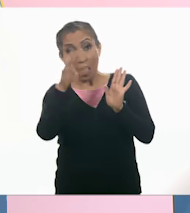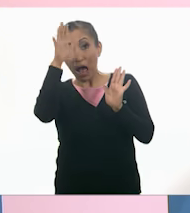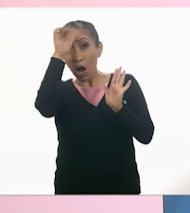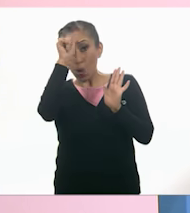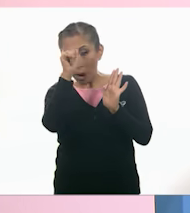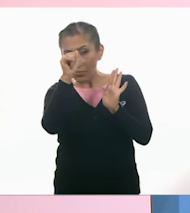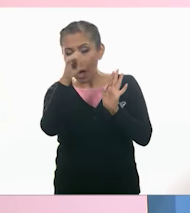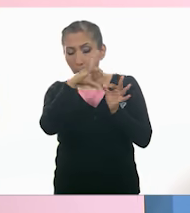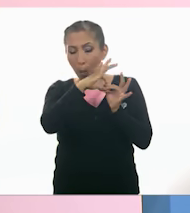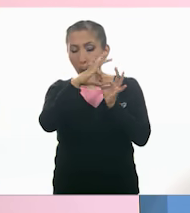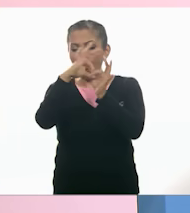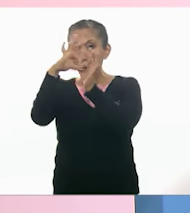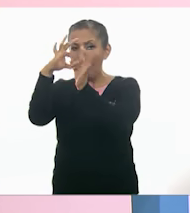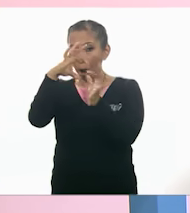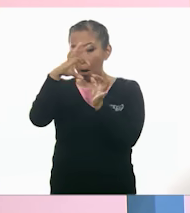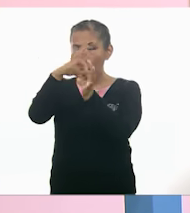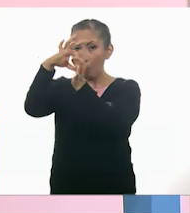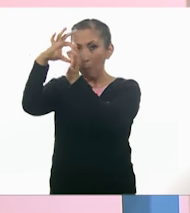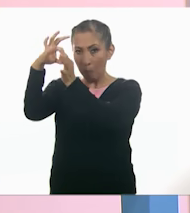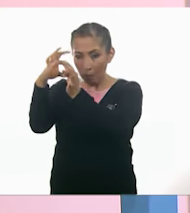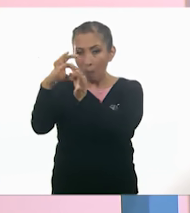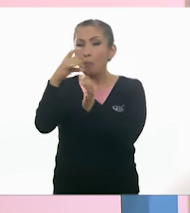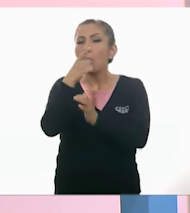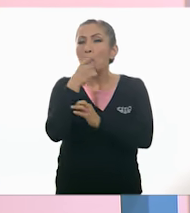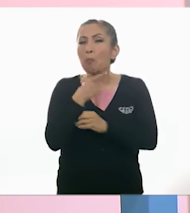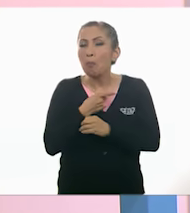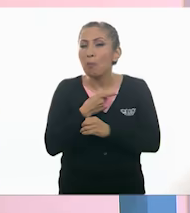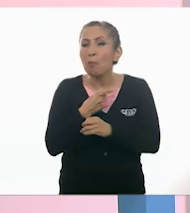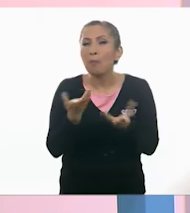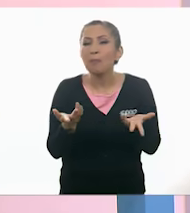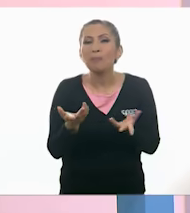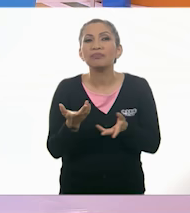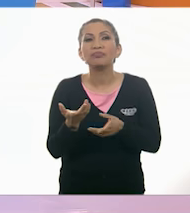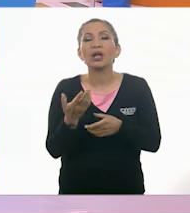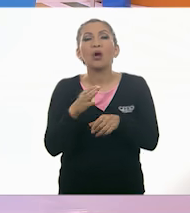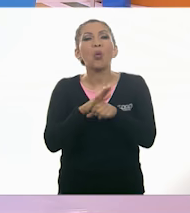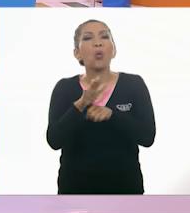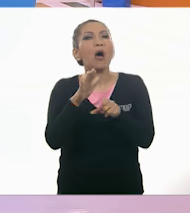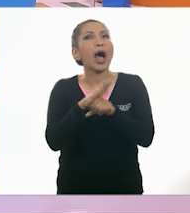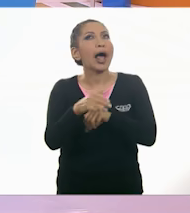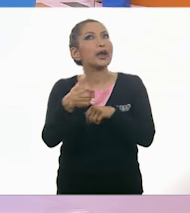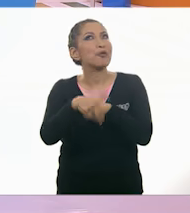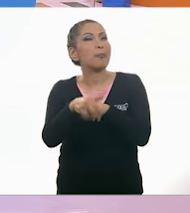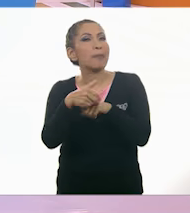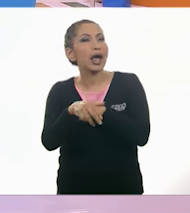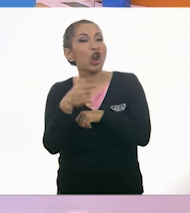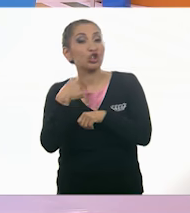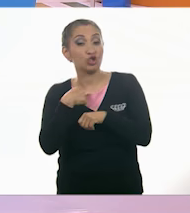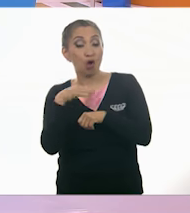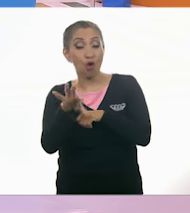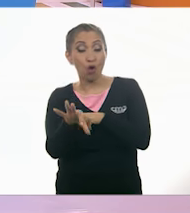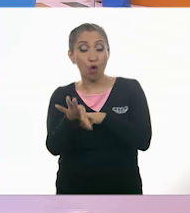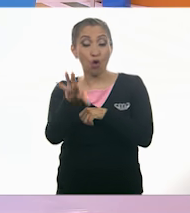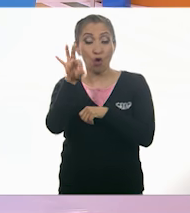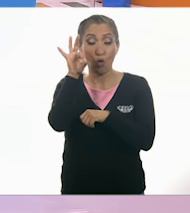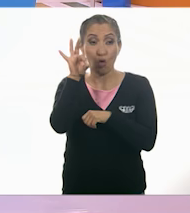las regularidades, quiero que tú me digas, entonces, ¿qué número voy a